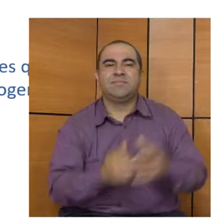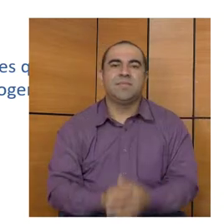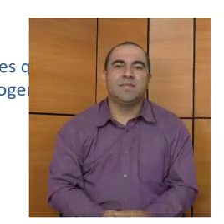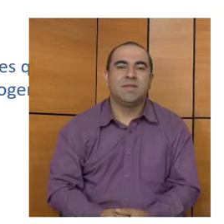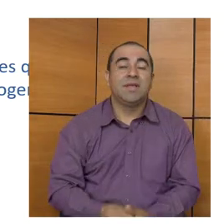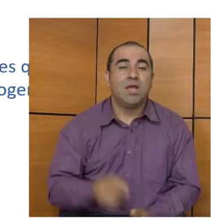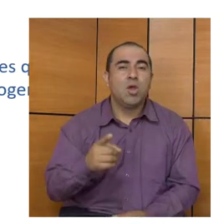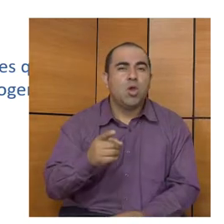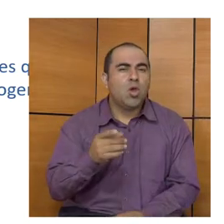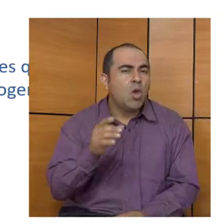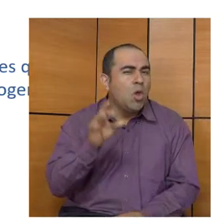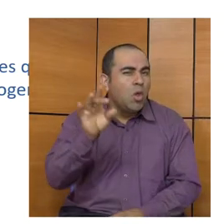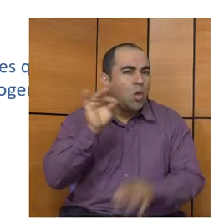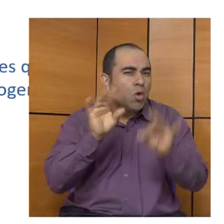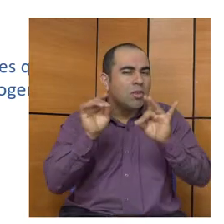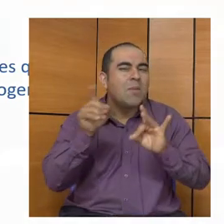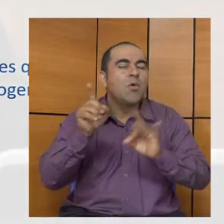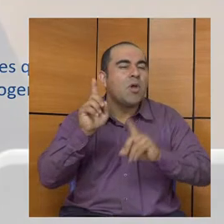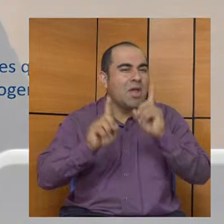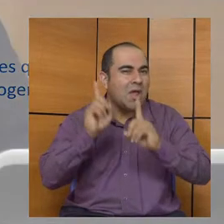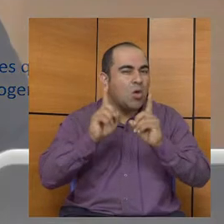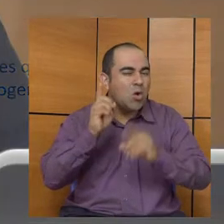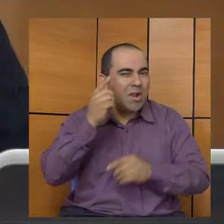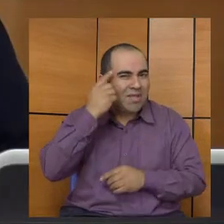Nos encontramos un poco con esa idea, ¿no?